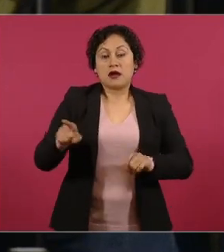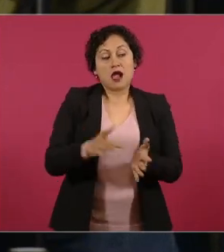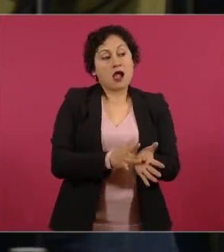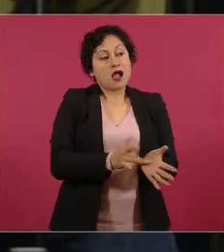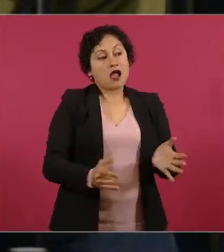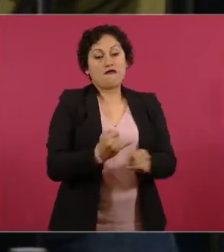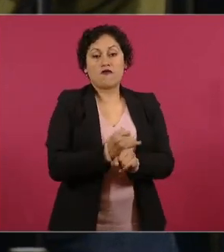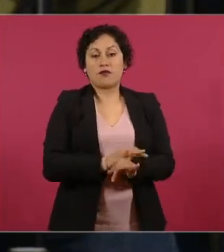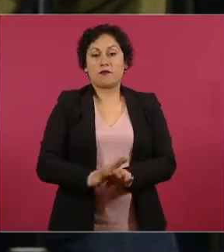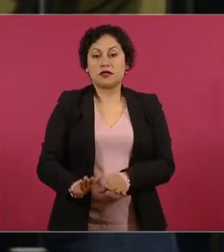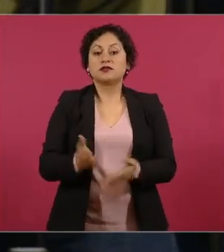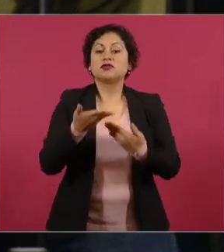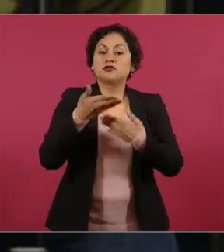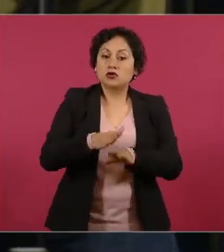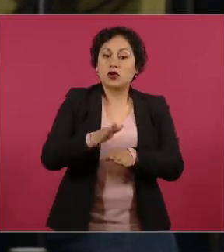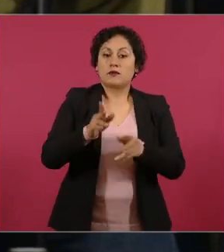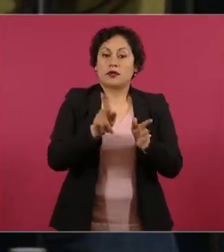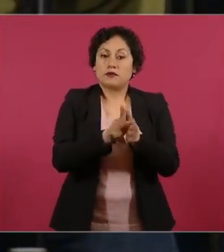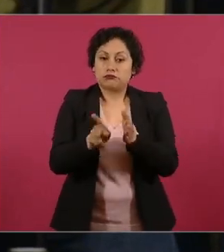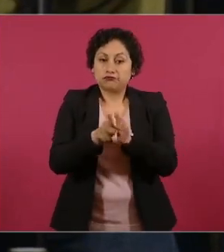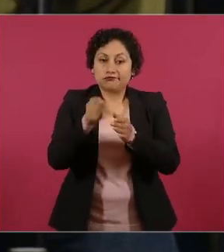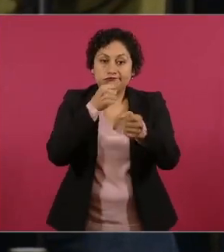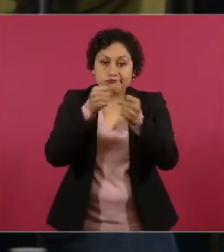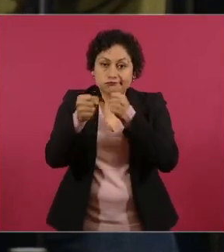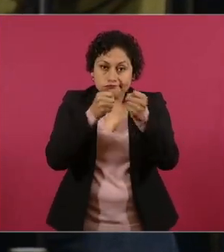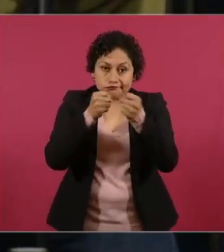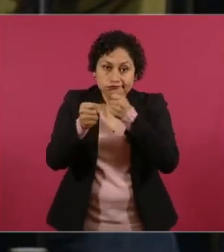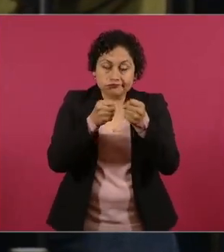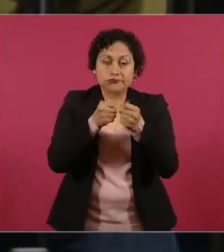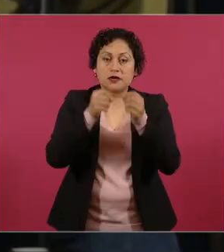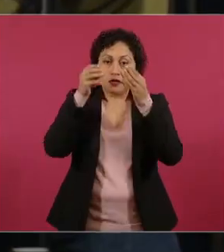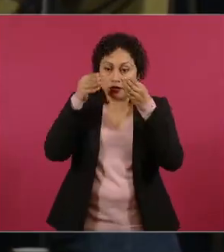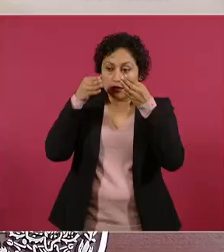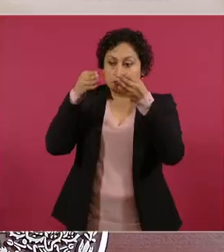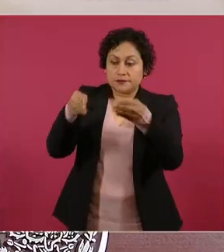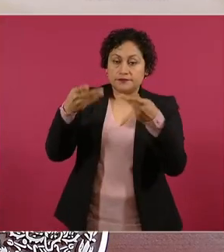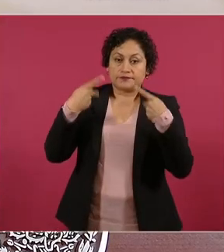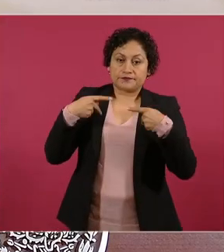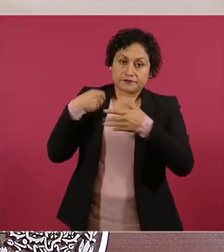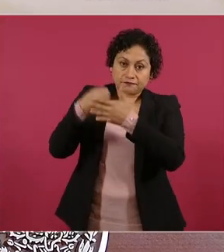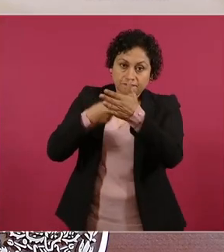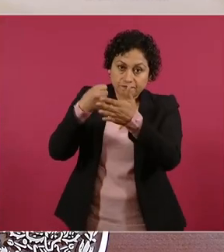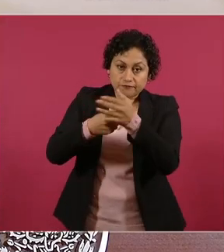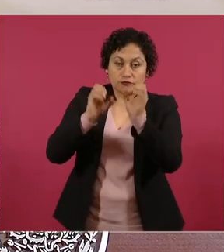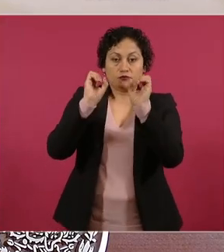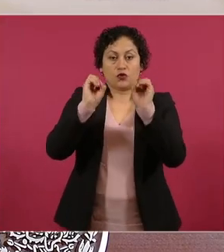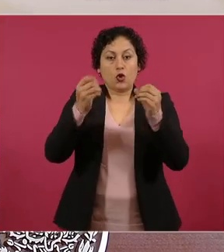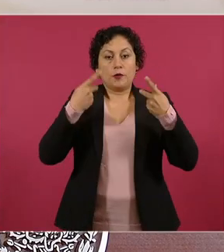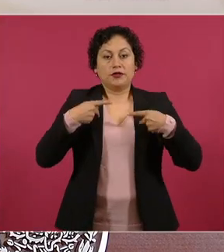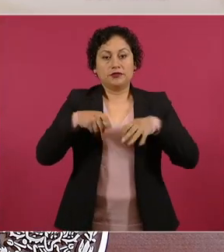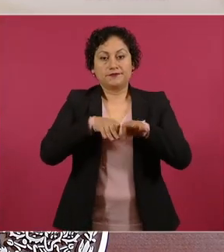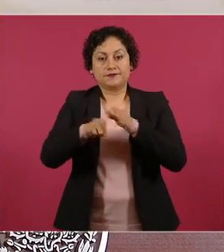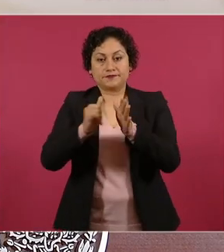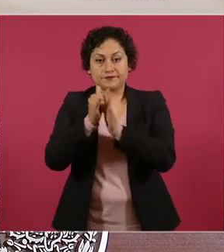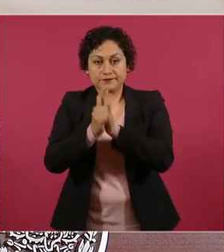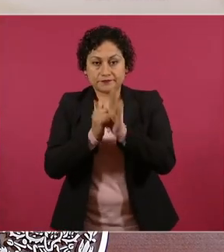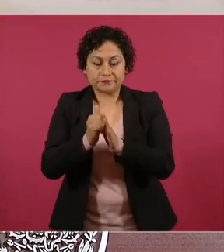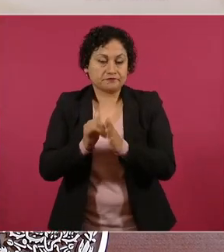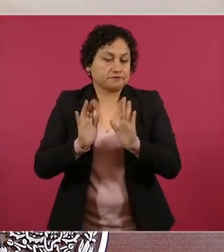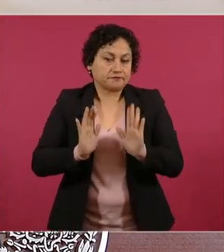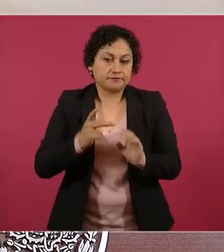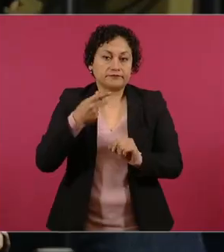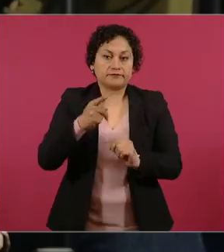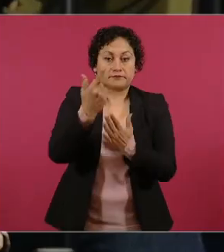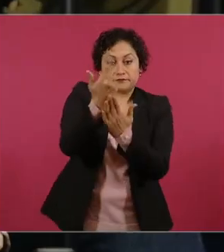de periodistas, sobre todo mencionan periodistas, no se enfocan tanto en activistas ni en youtubers, pero al final fuimos 319